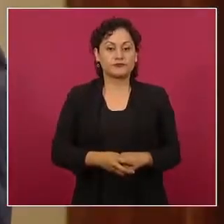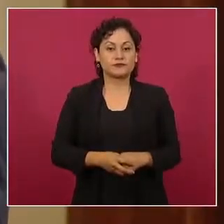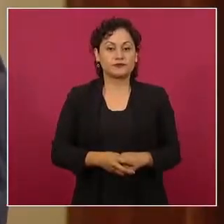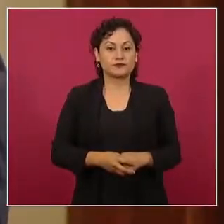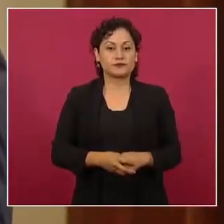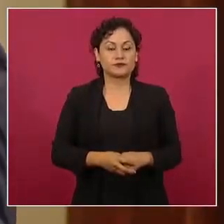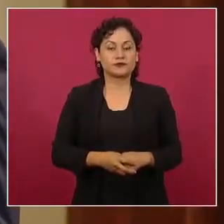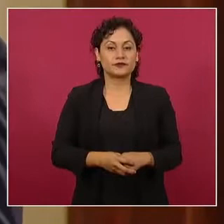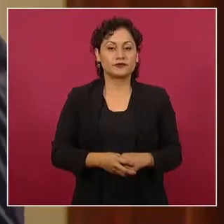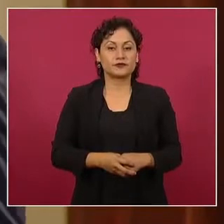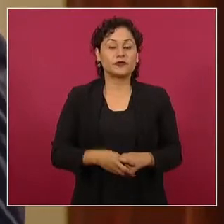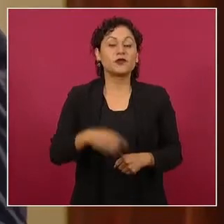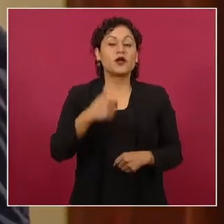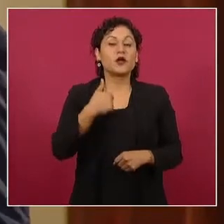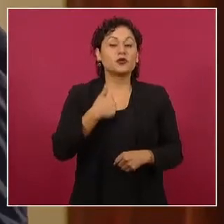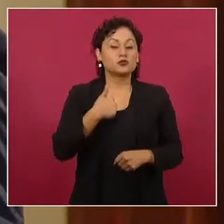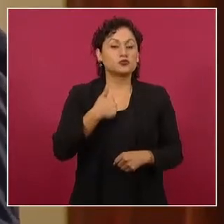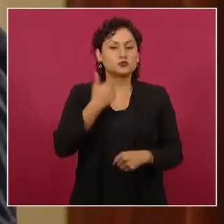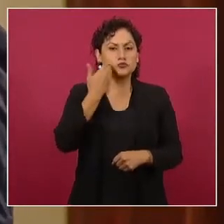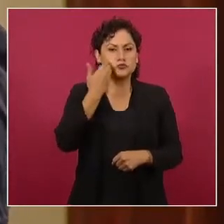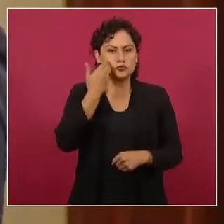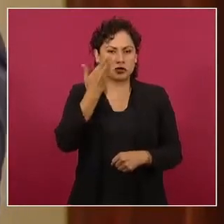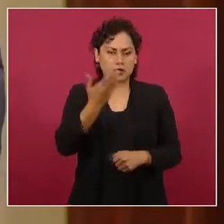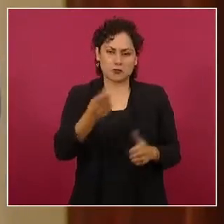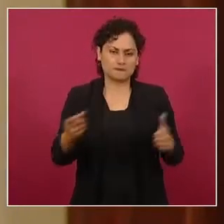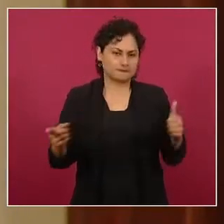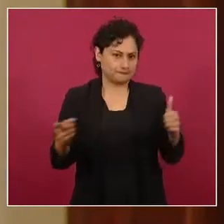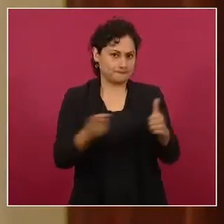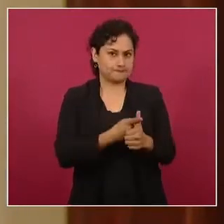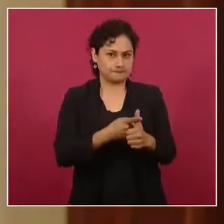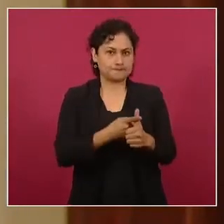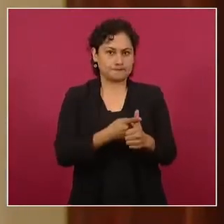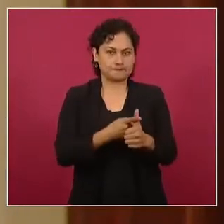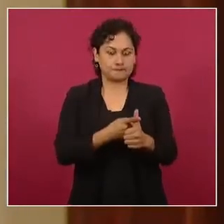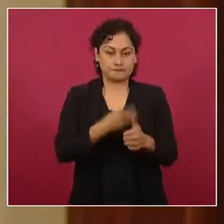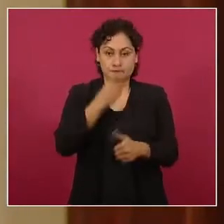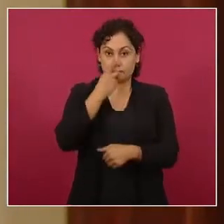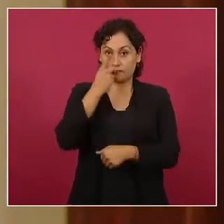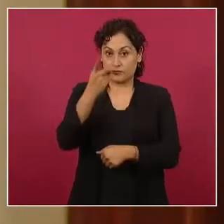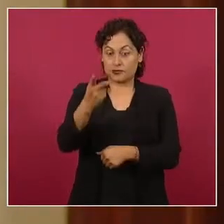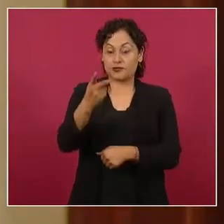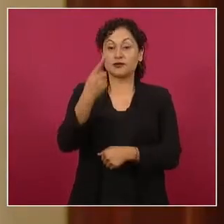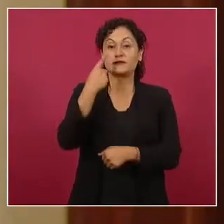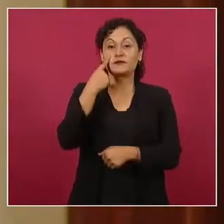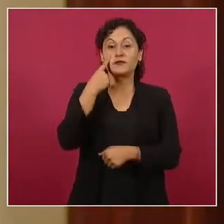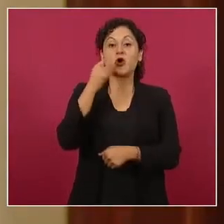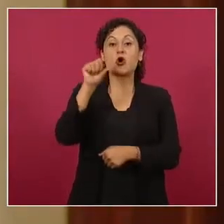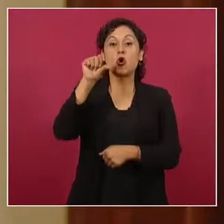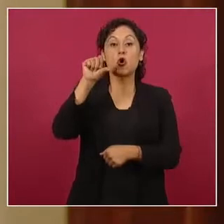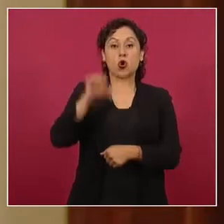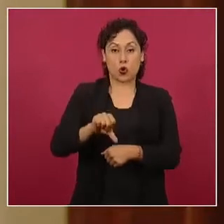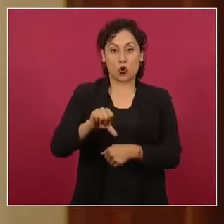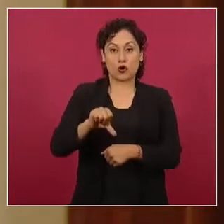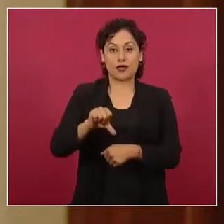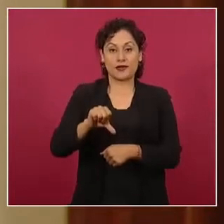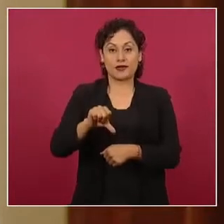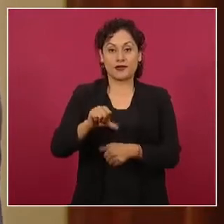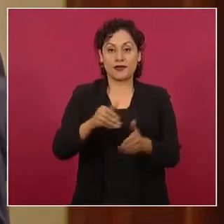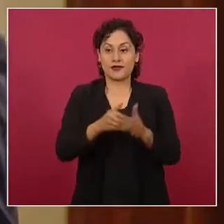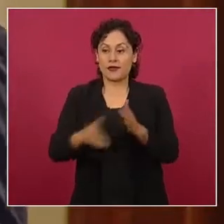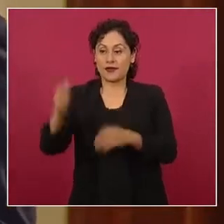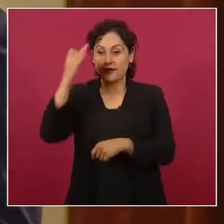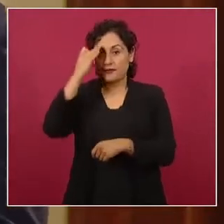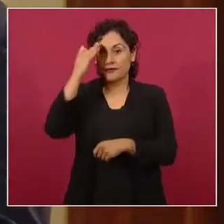Quiero, en principio, comentarle que el día de hoy termina el primer periodo ordinario